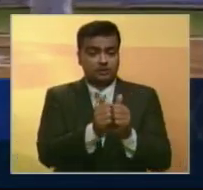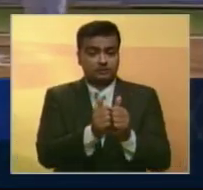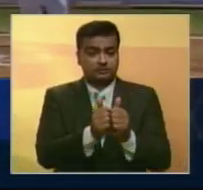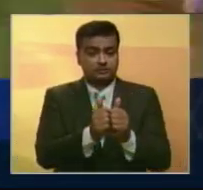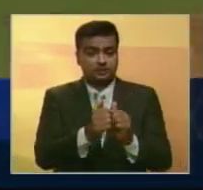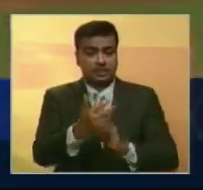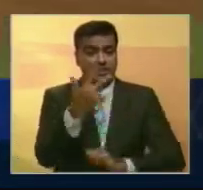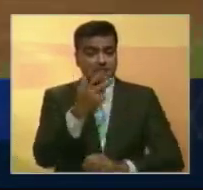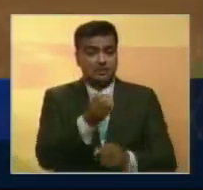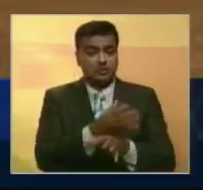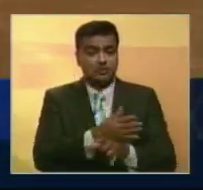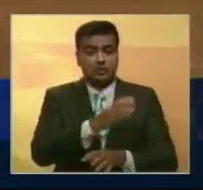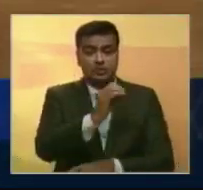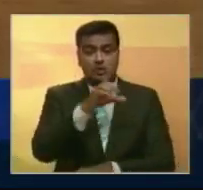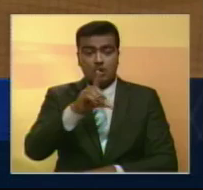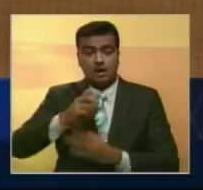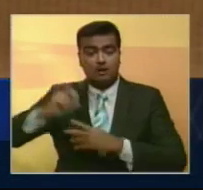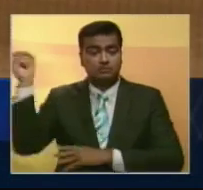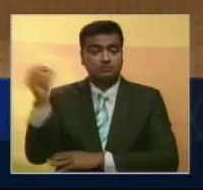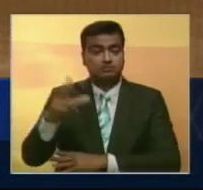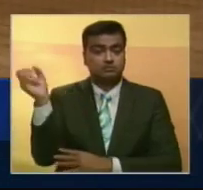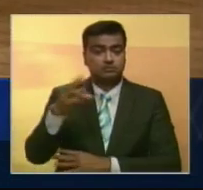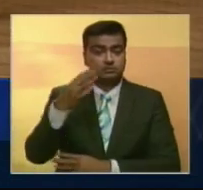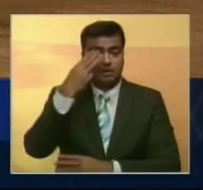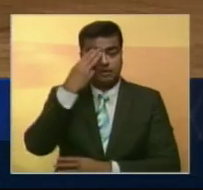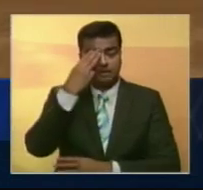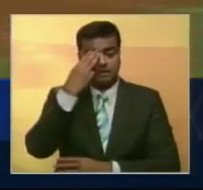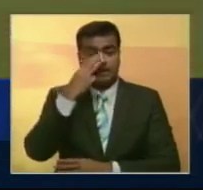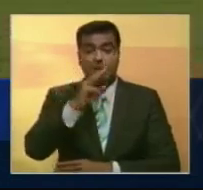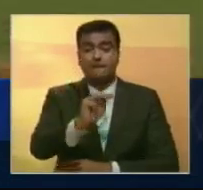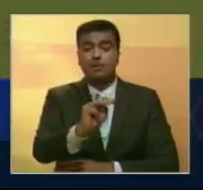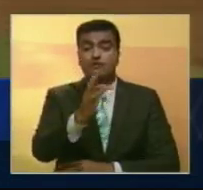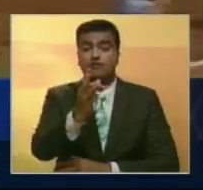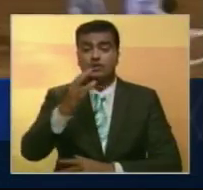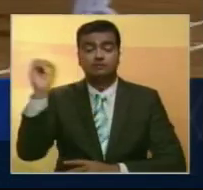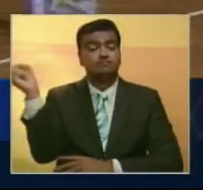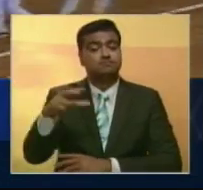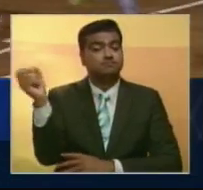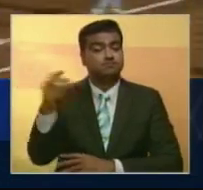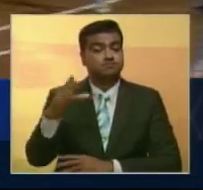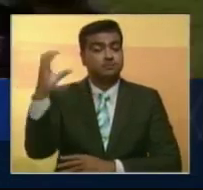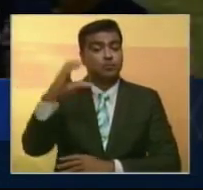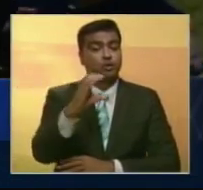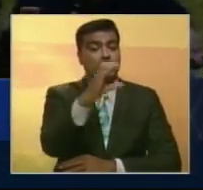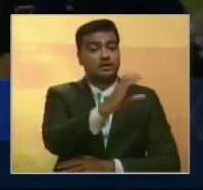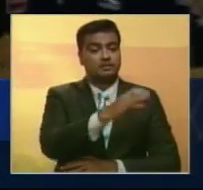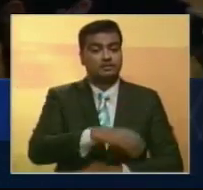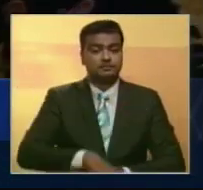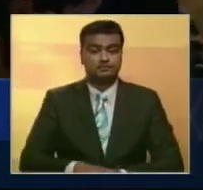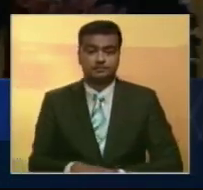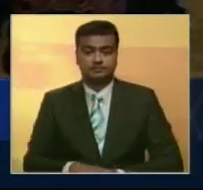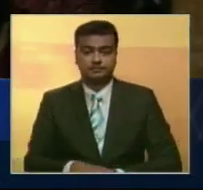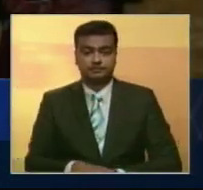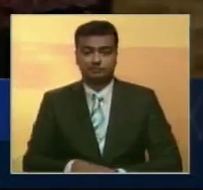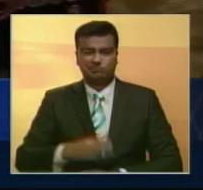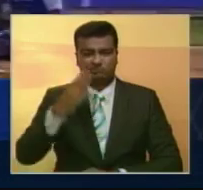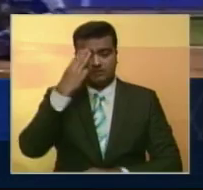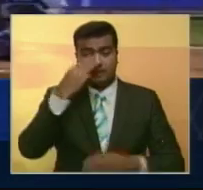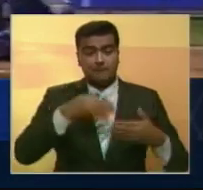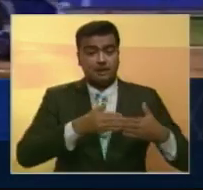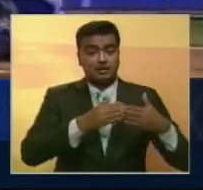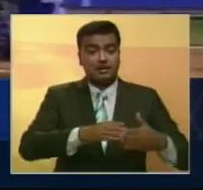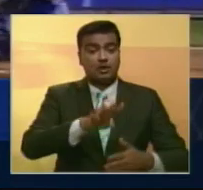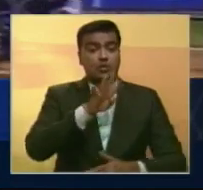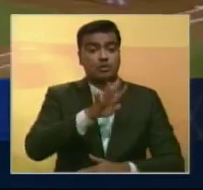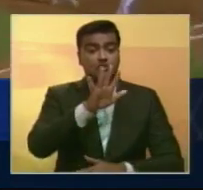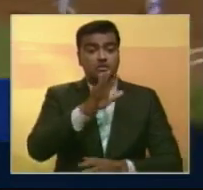semifinal. Orlando Lara abrirá por el juego por el Magallanes, mientras que Manuel Flores lo hará por Caribes. Durante la temporada regular, la nave se impuso en 4